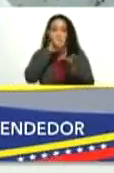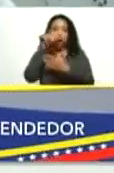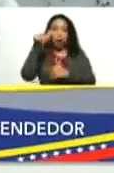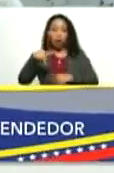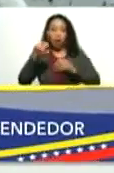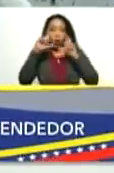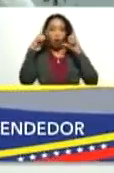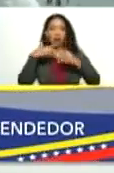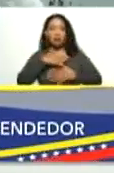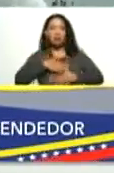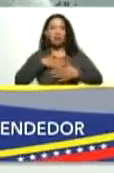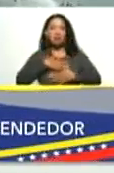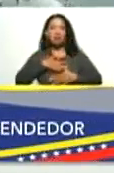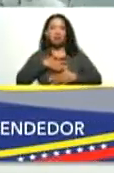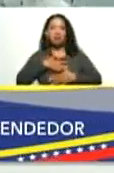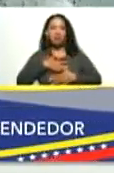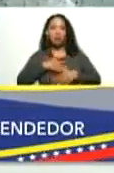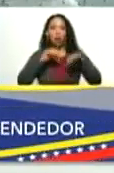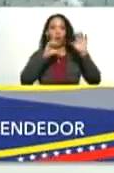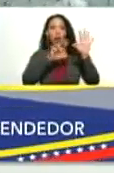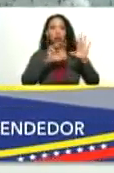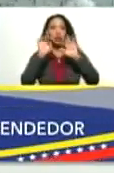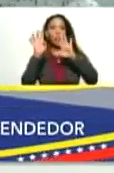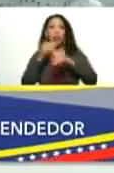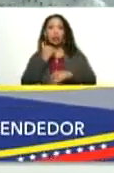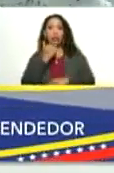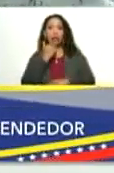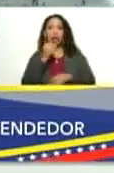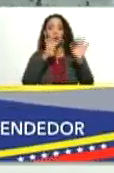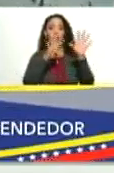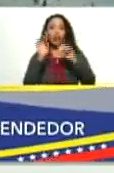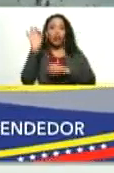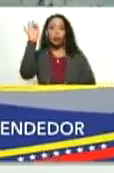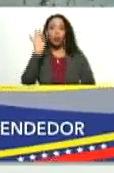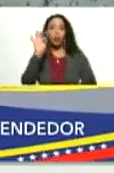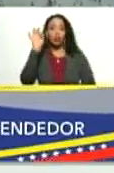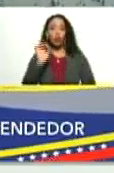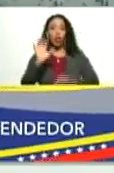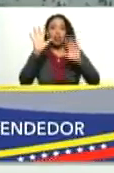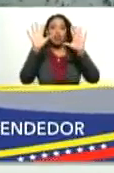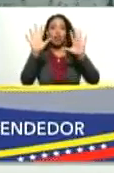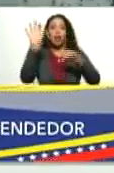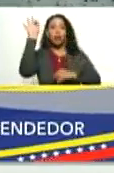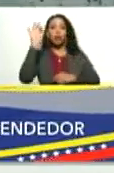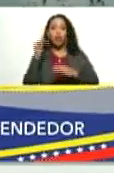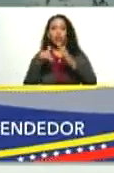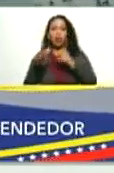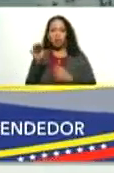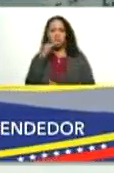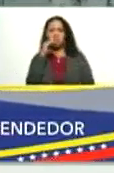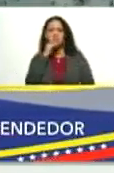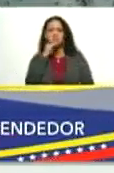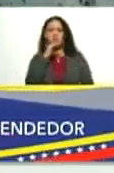satisfechas. Las personas que 89, fueron... 89, casi 90. Pues. Casi 90%. Hubo un 10% que se fue bravo. Sí.